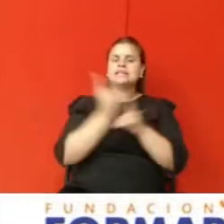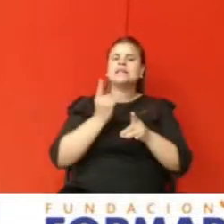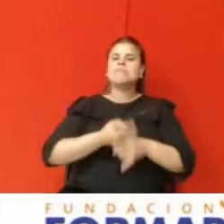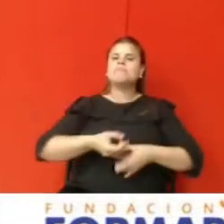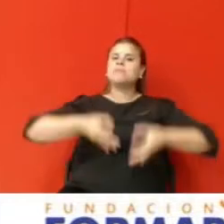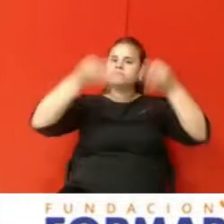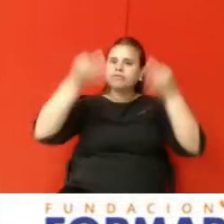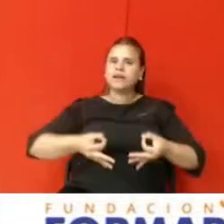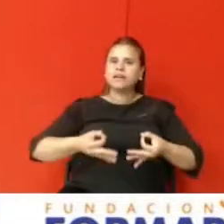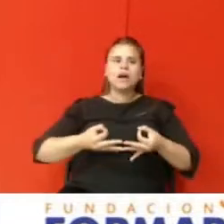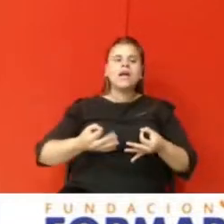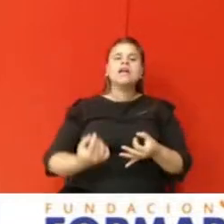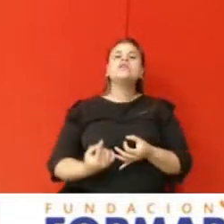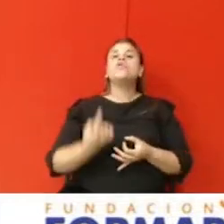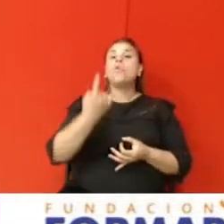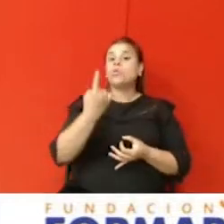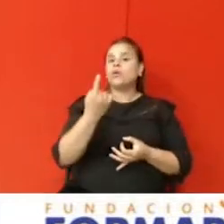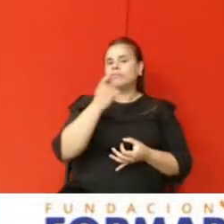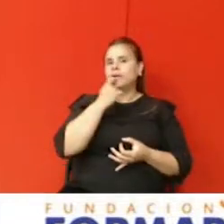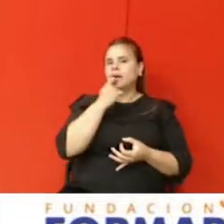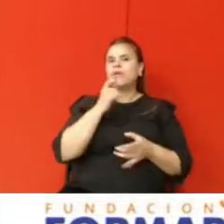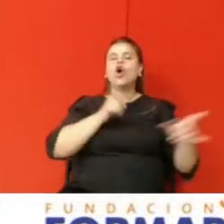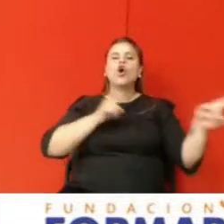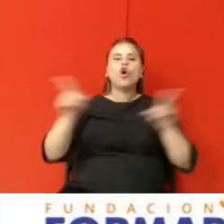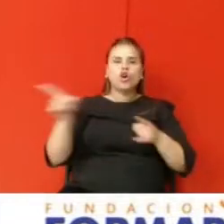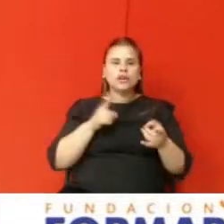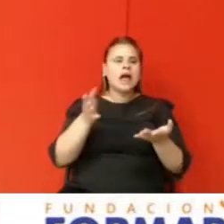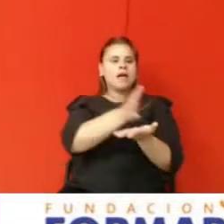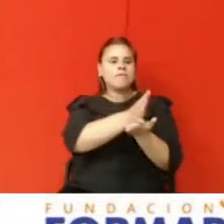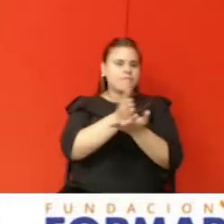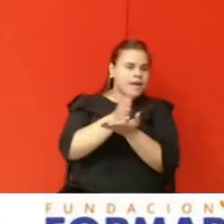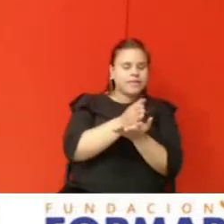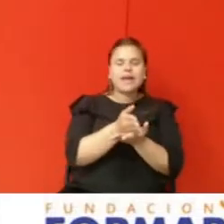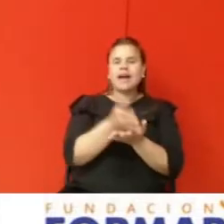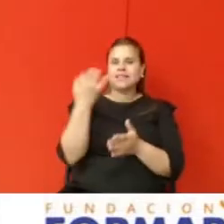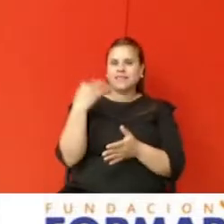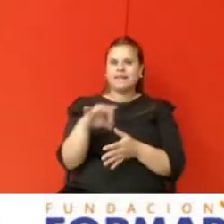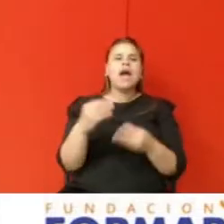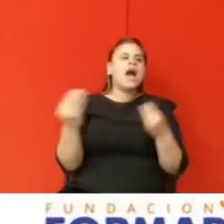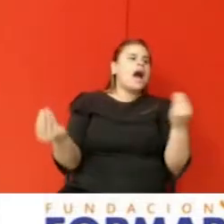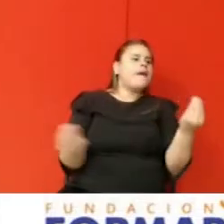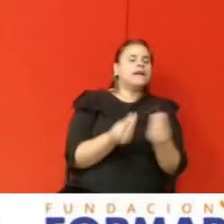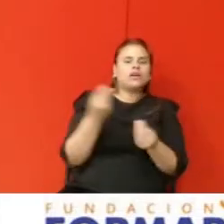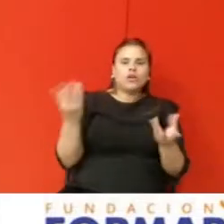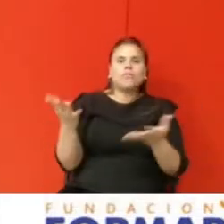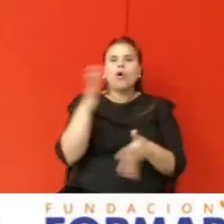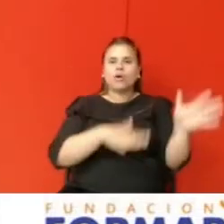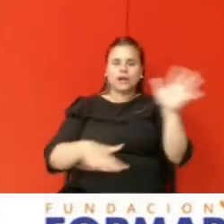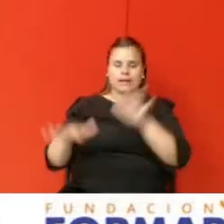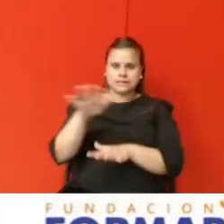del equipo tiene que tomar la coordinación, ¿no? De cómo bajarla al resto del